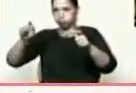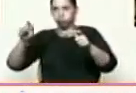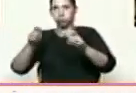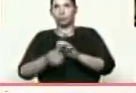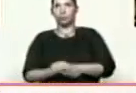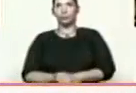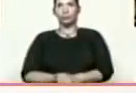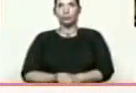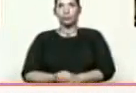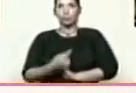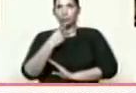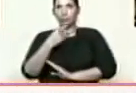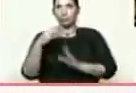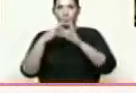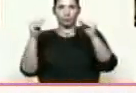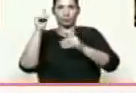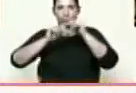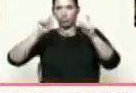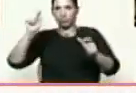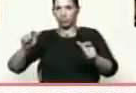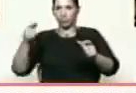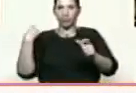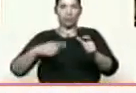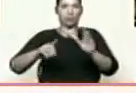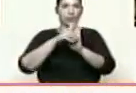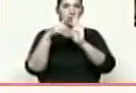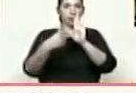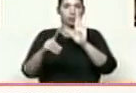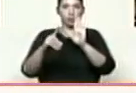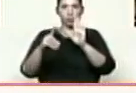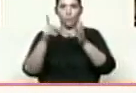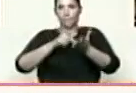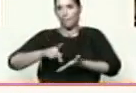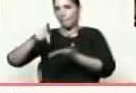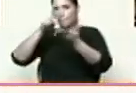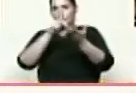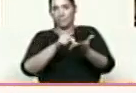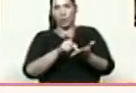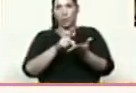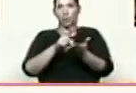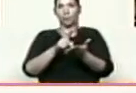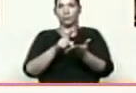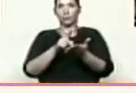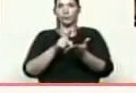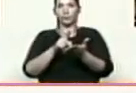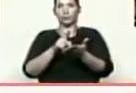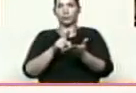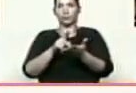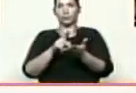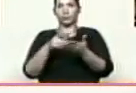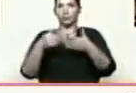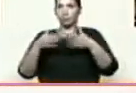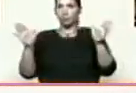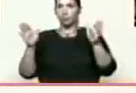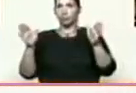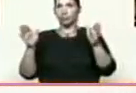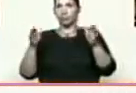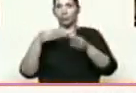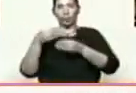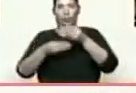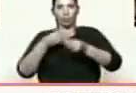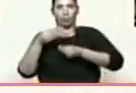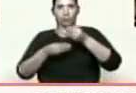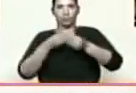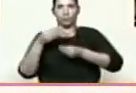Establece que todo ciudadano o ciudadana tiene el derecho a participar en los asuntos públicos mediante la elaboración